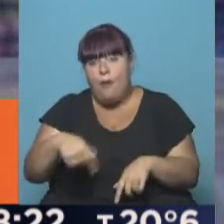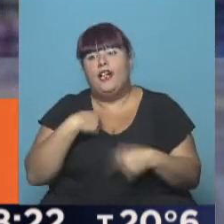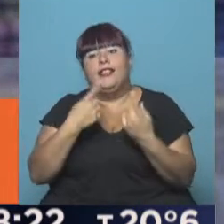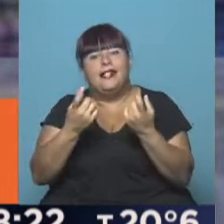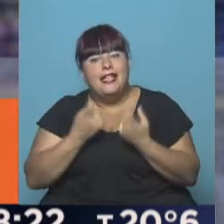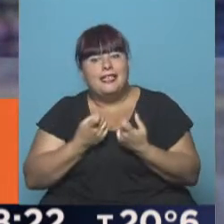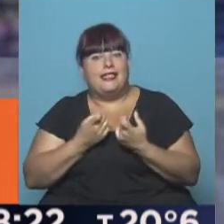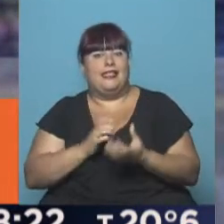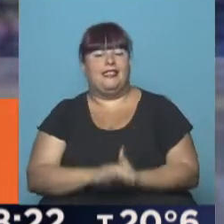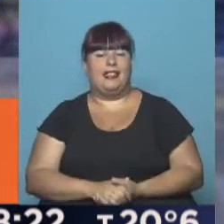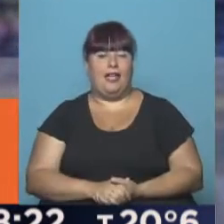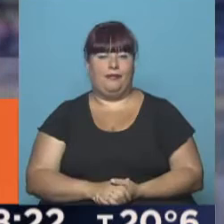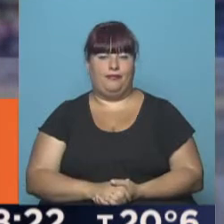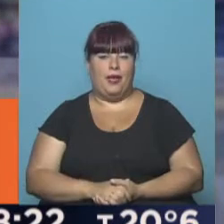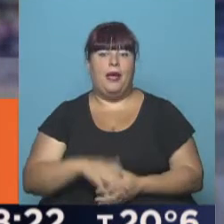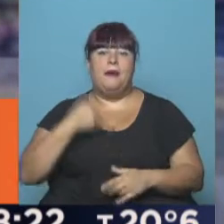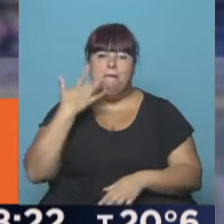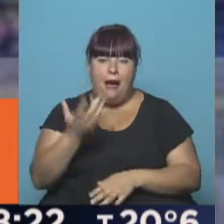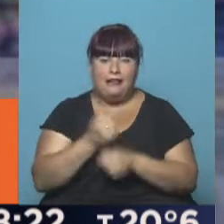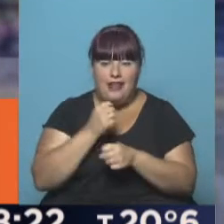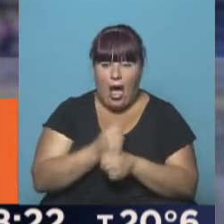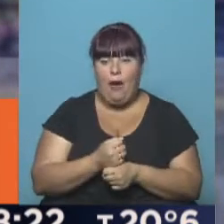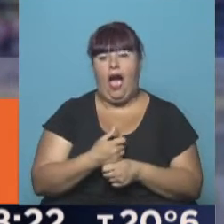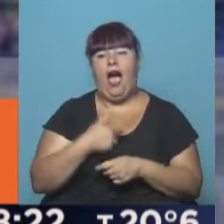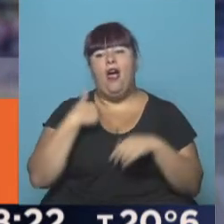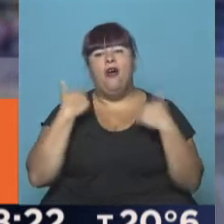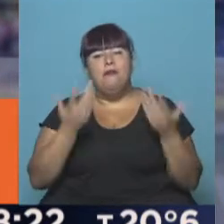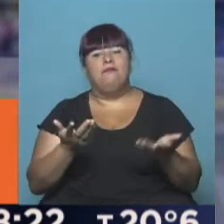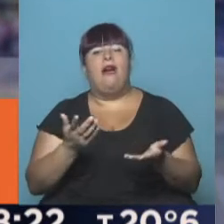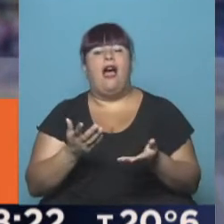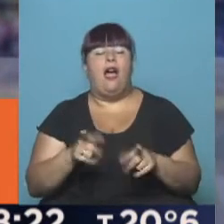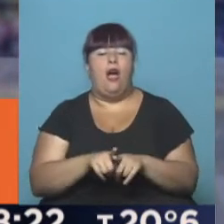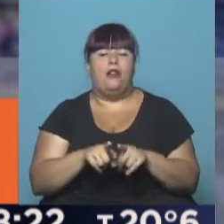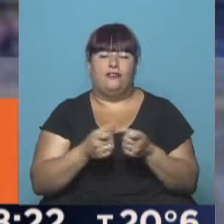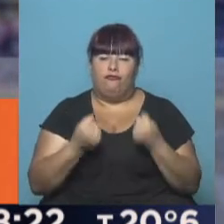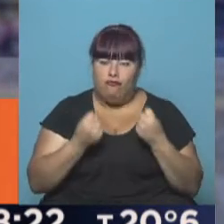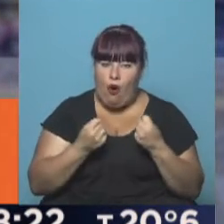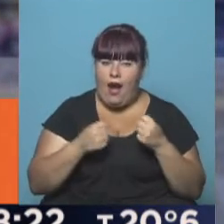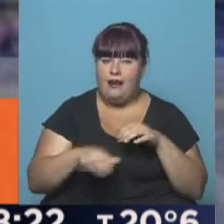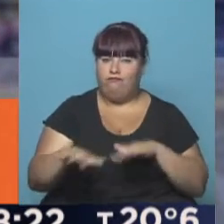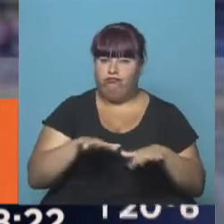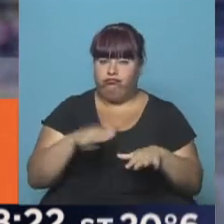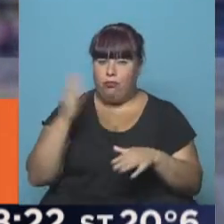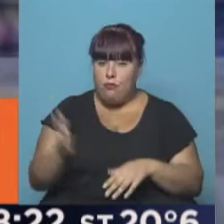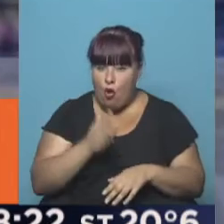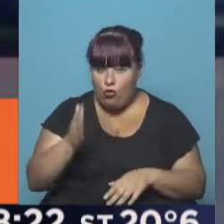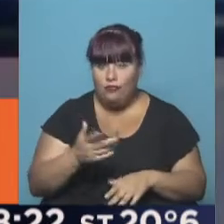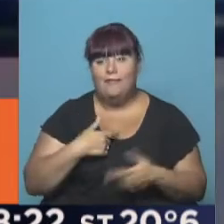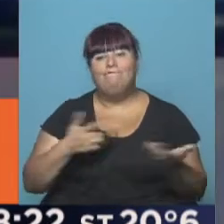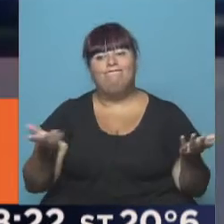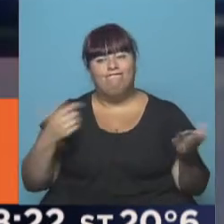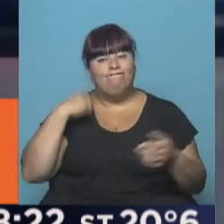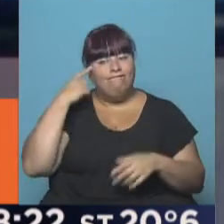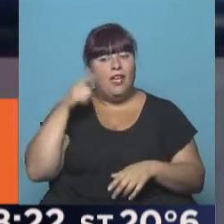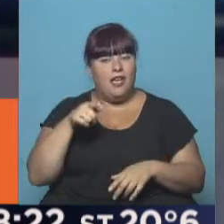que haya más trabajo que sea más de más fuerte la actividad productiva me parece que